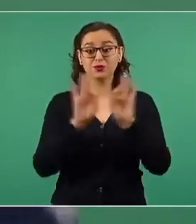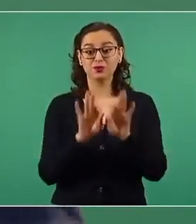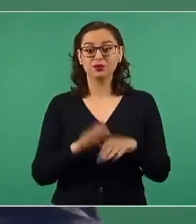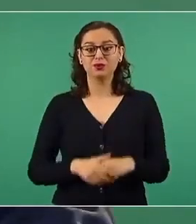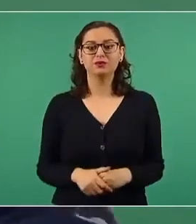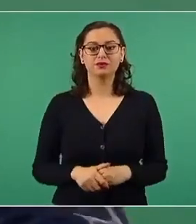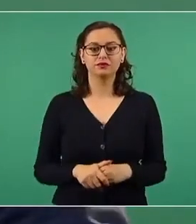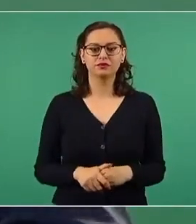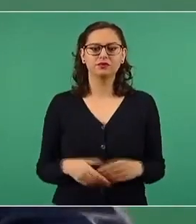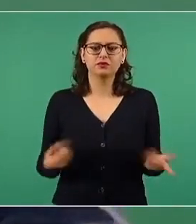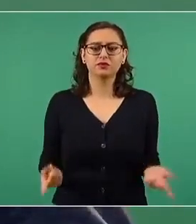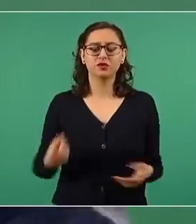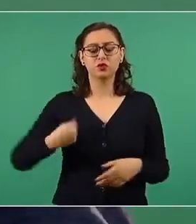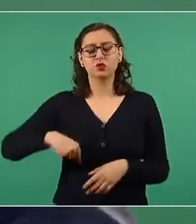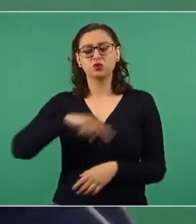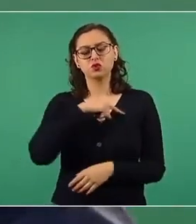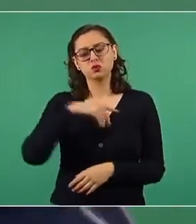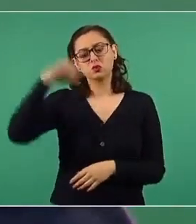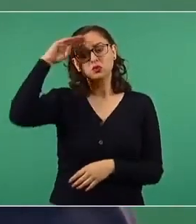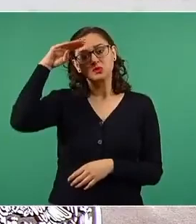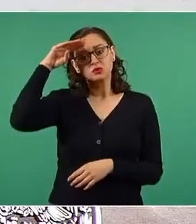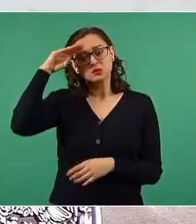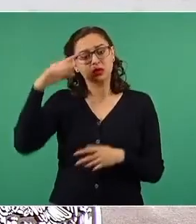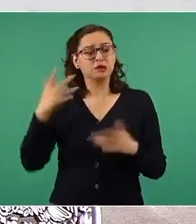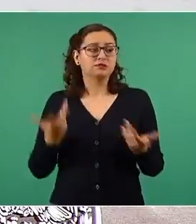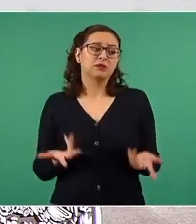porque no nos quedamos